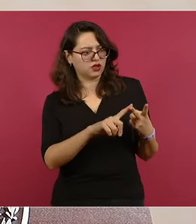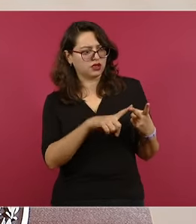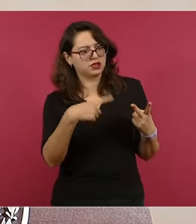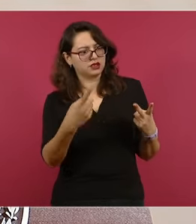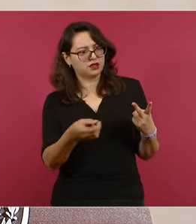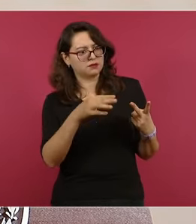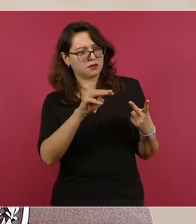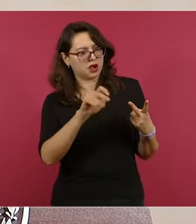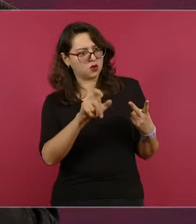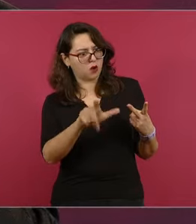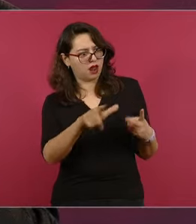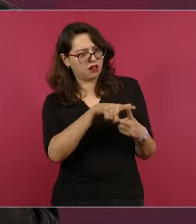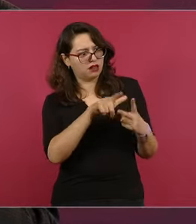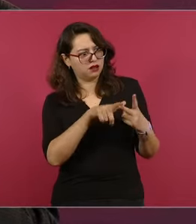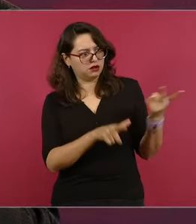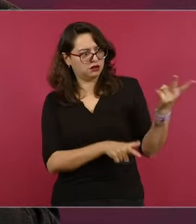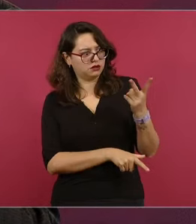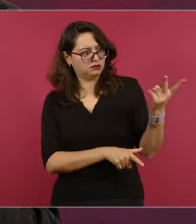para lo de